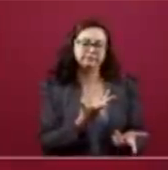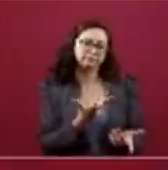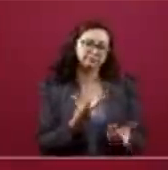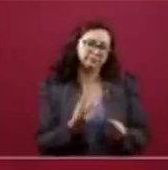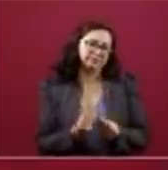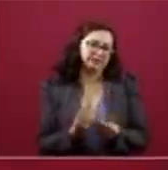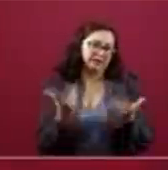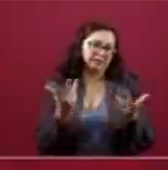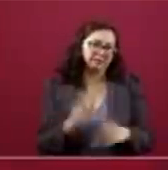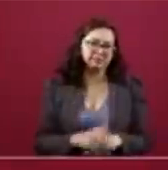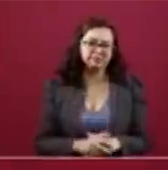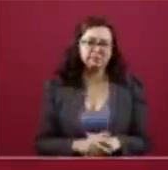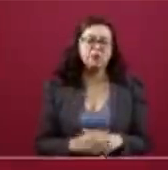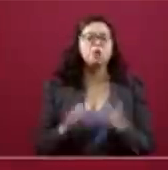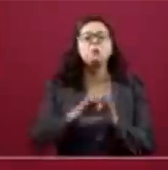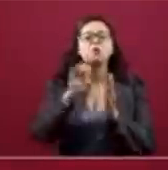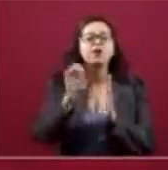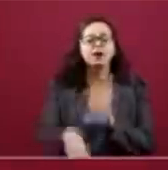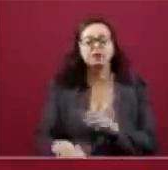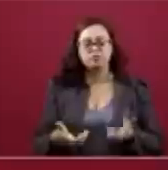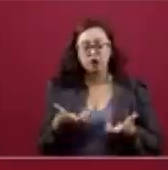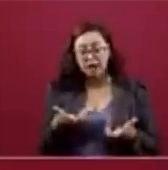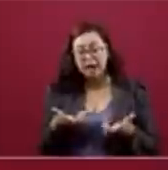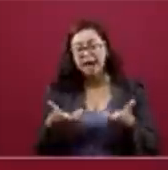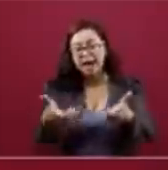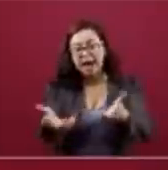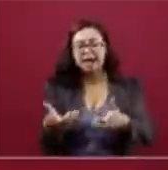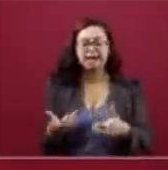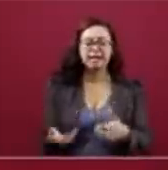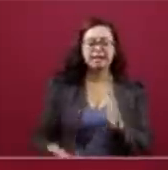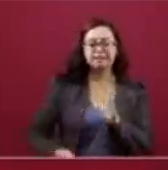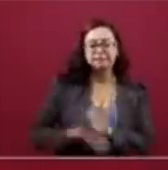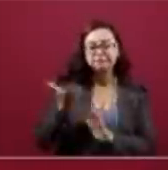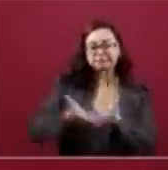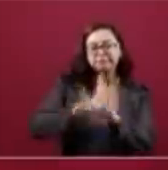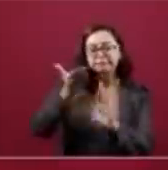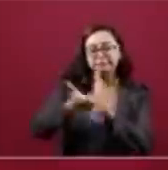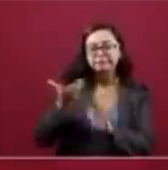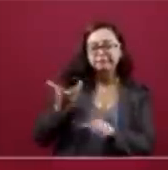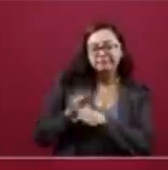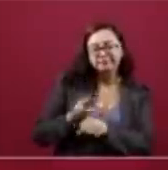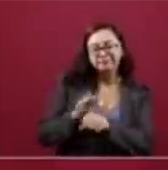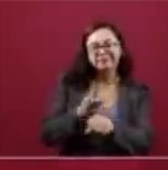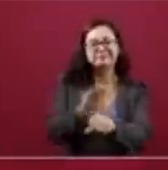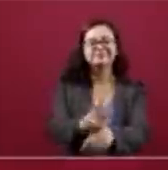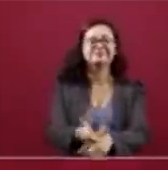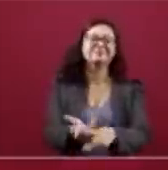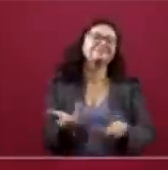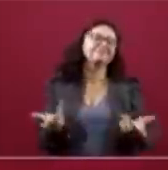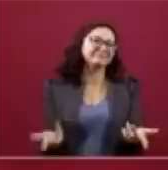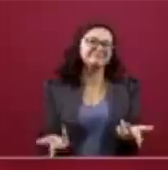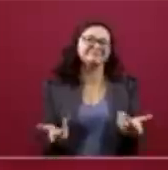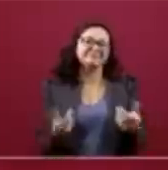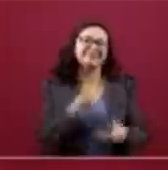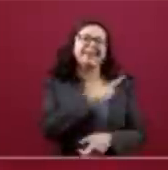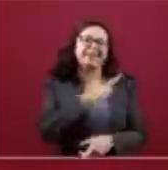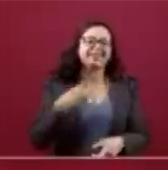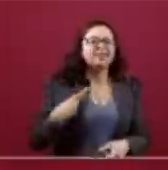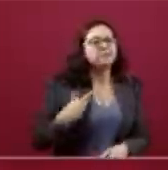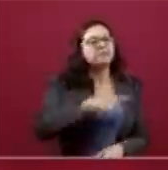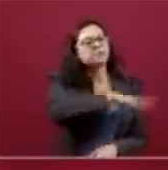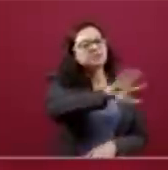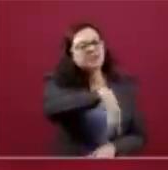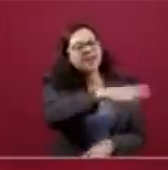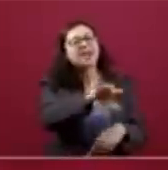Si se hace una carretera, por ejemplo, pues se tiene que hacer un contrato